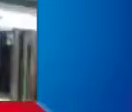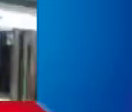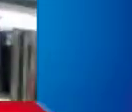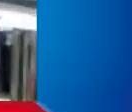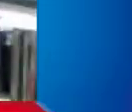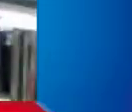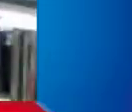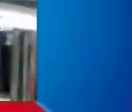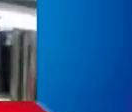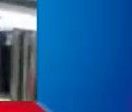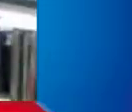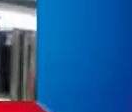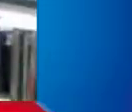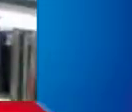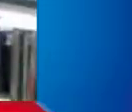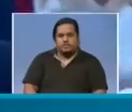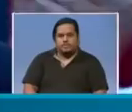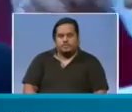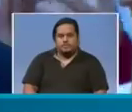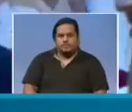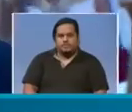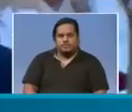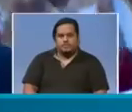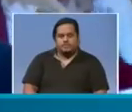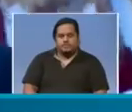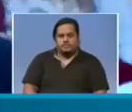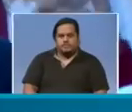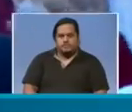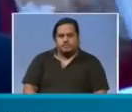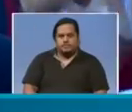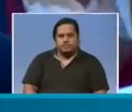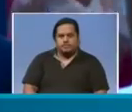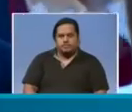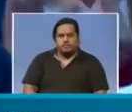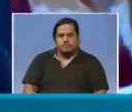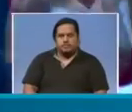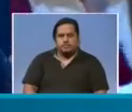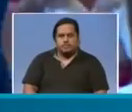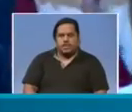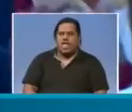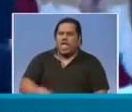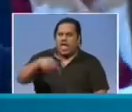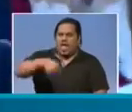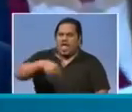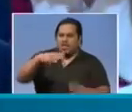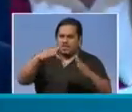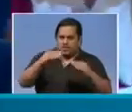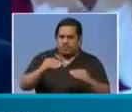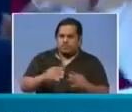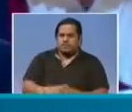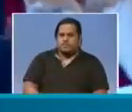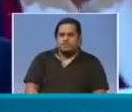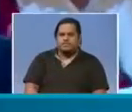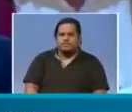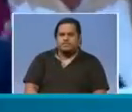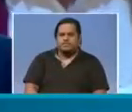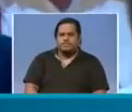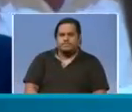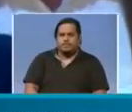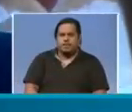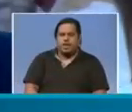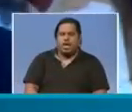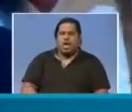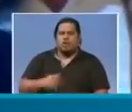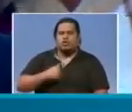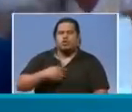con minoría legislativa. Tiene menos diputados que el actual presidente y entonces tendrá que pasar de lo que ha sido